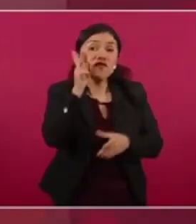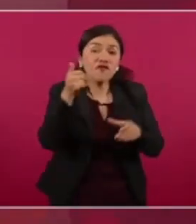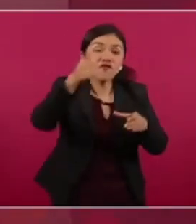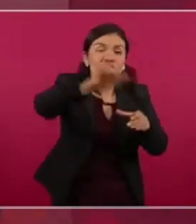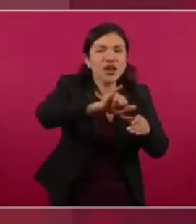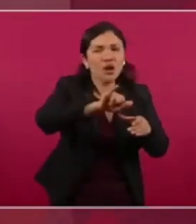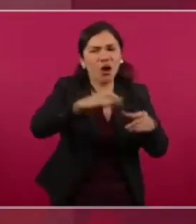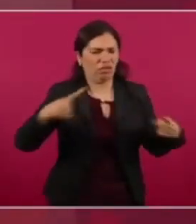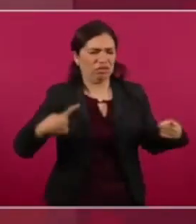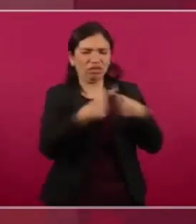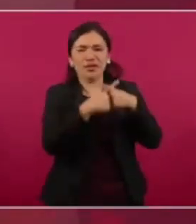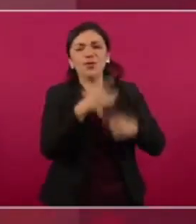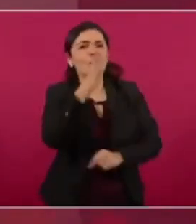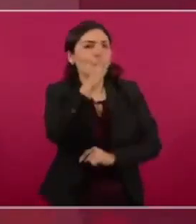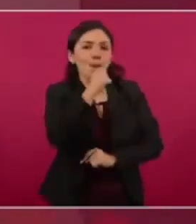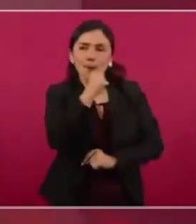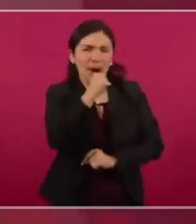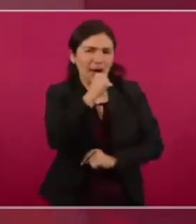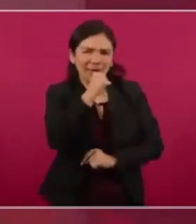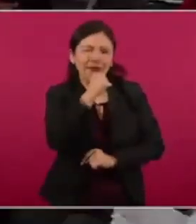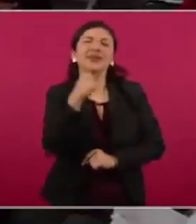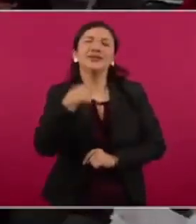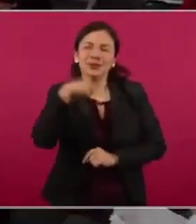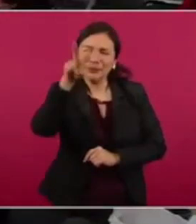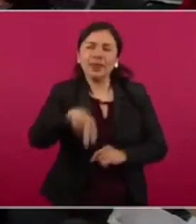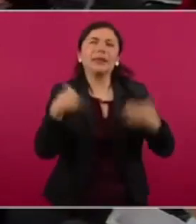Y entiendo, es un problema